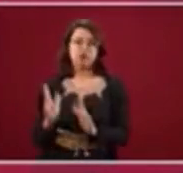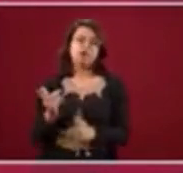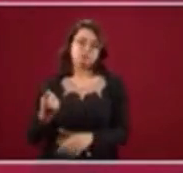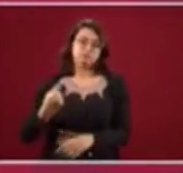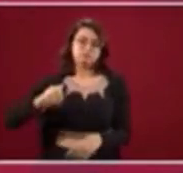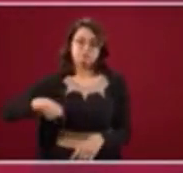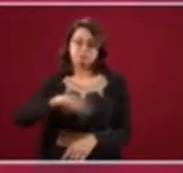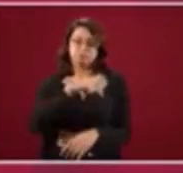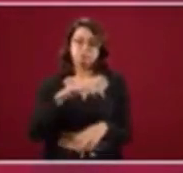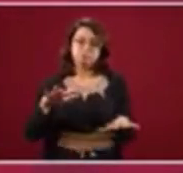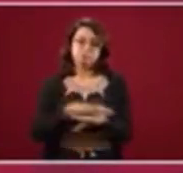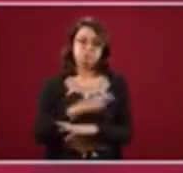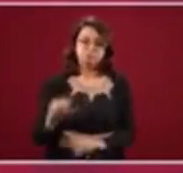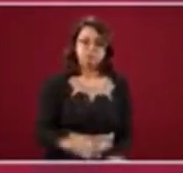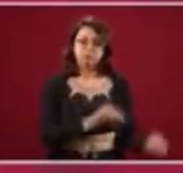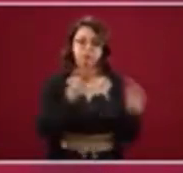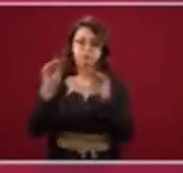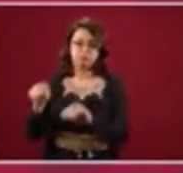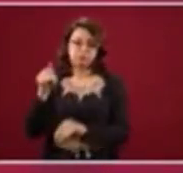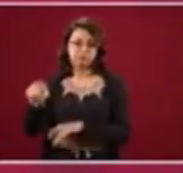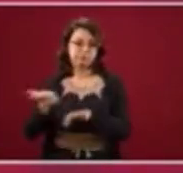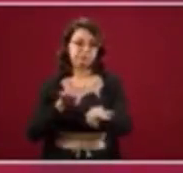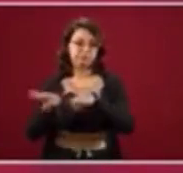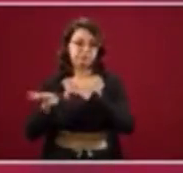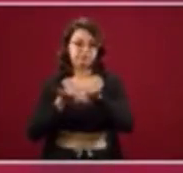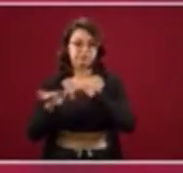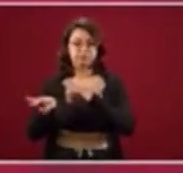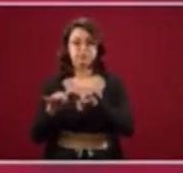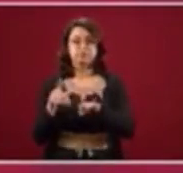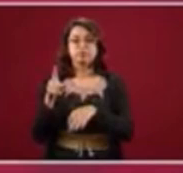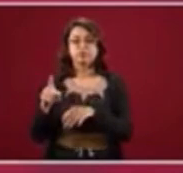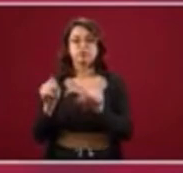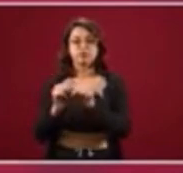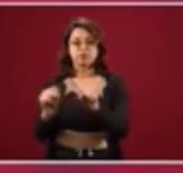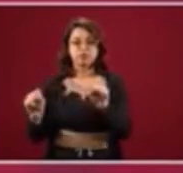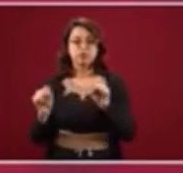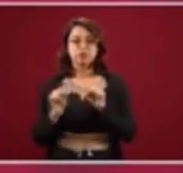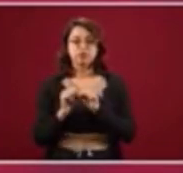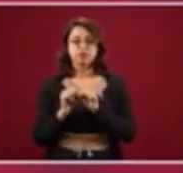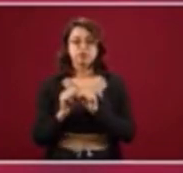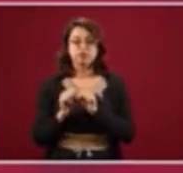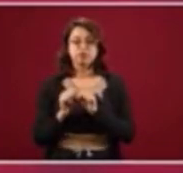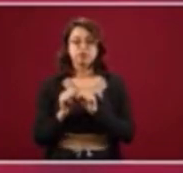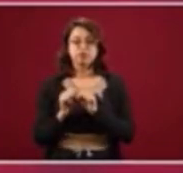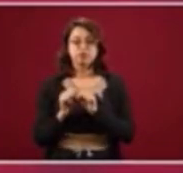a atender, y en una sala que se